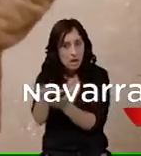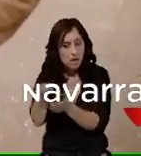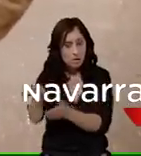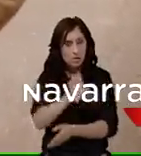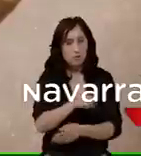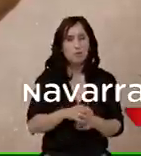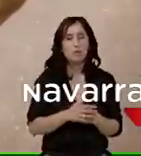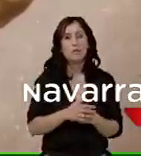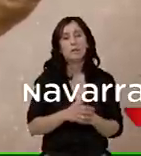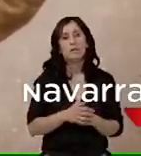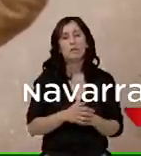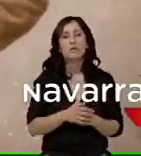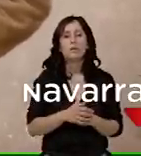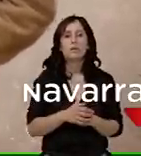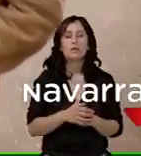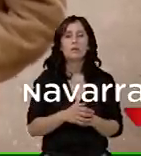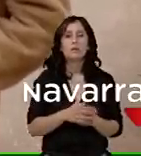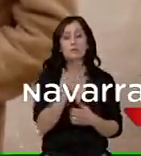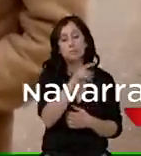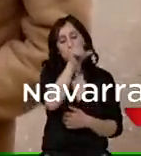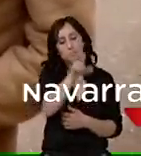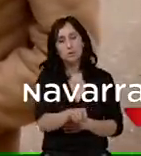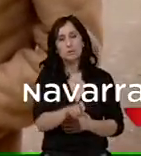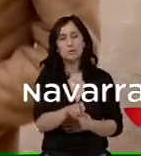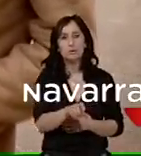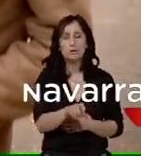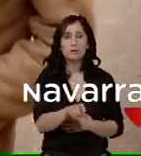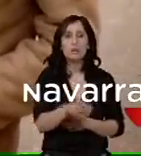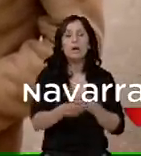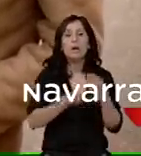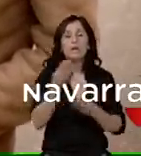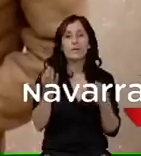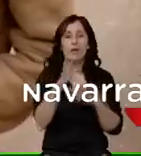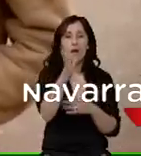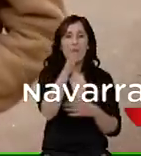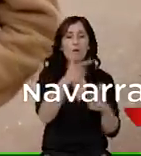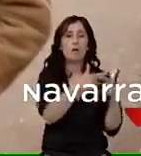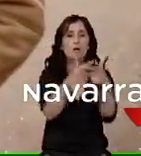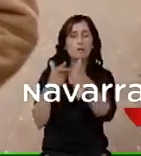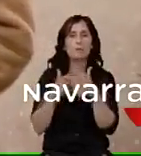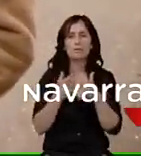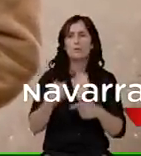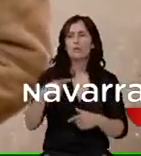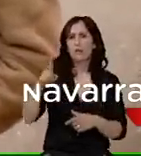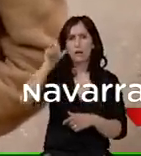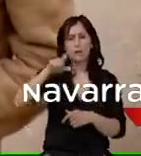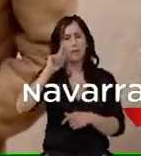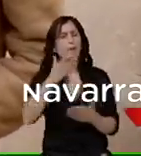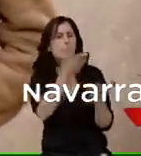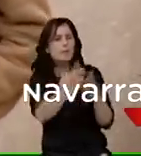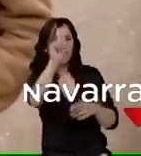una cuba grande de madera repartía agua por las casas, a mí una tinaja, a dos tinajas,